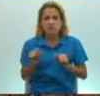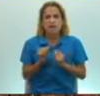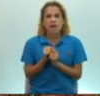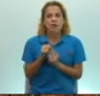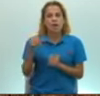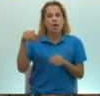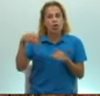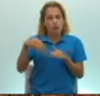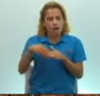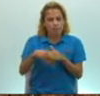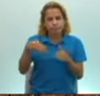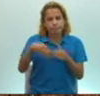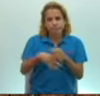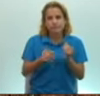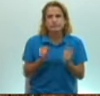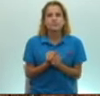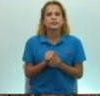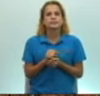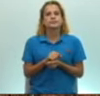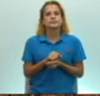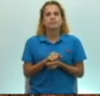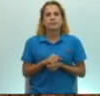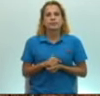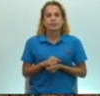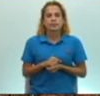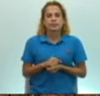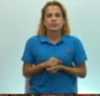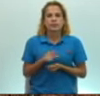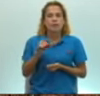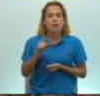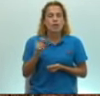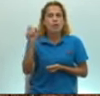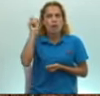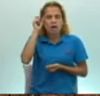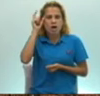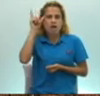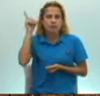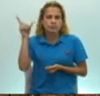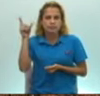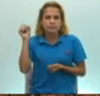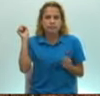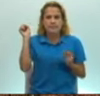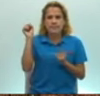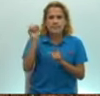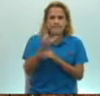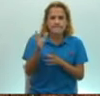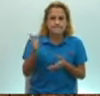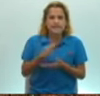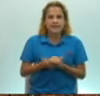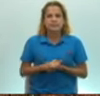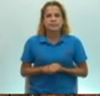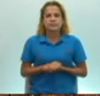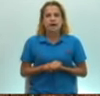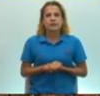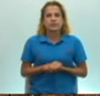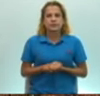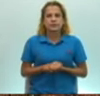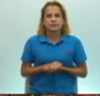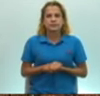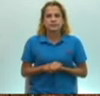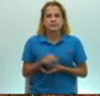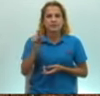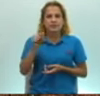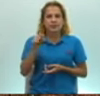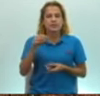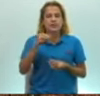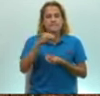estructuras, minimizándolas poco a poco, va a ir estableciendo el imperio, desde una concepción que muchos historiadores llaman incluso el principado,